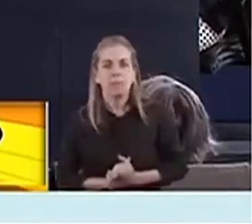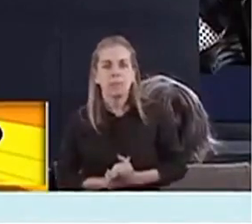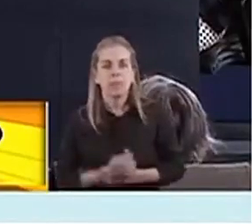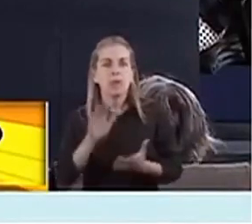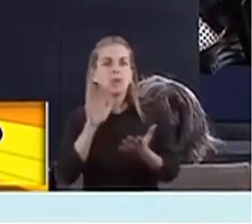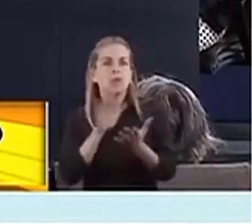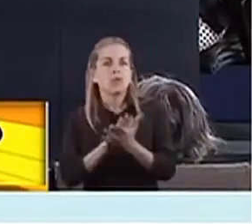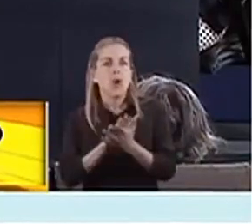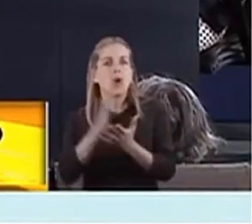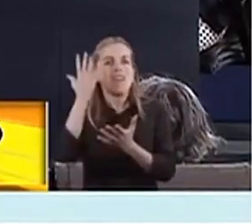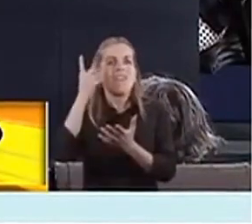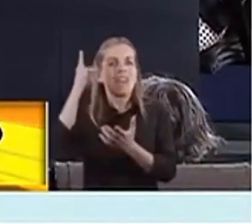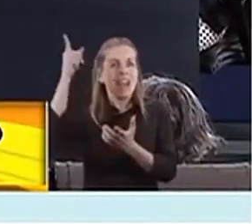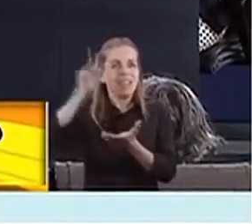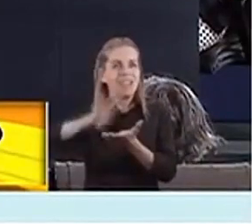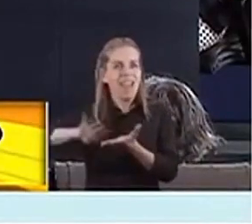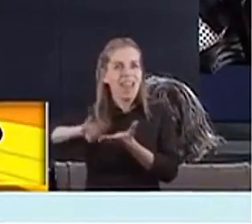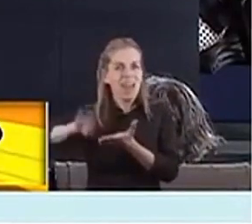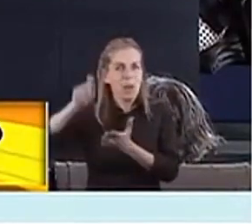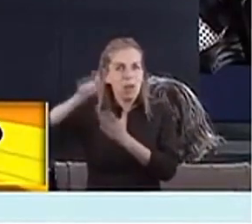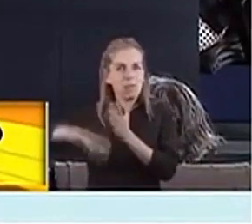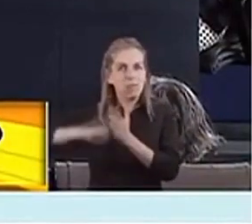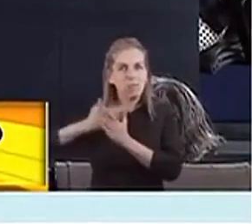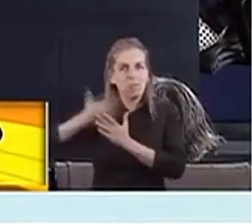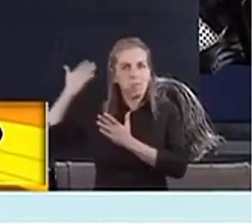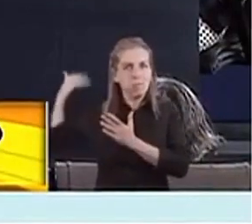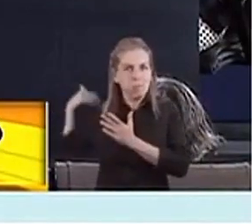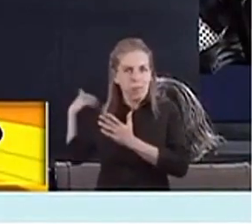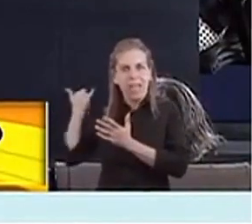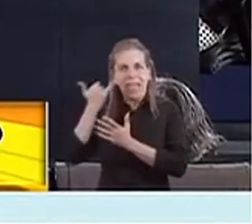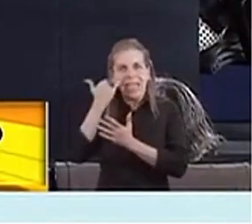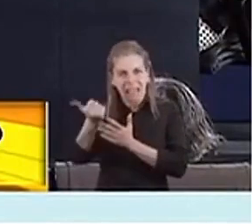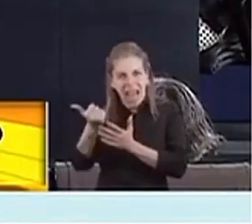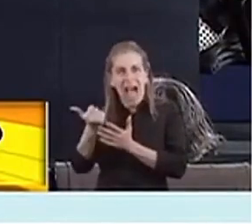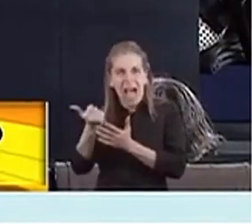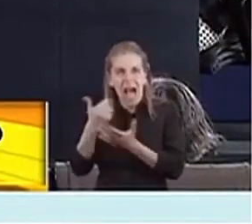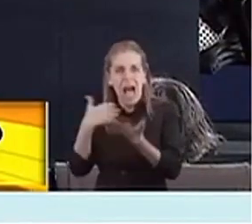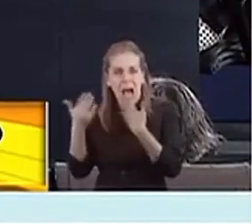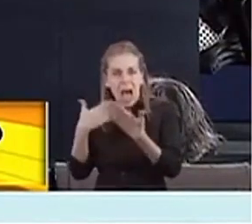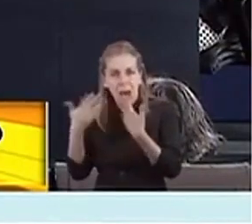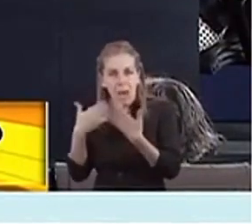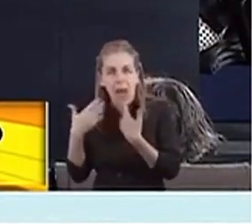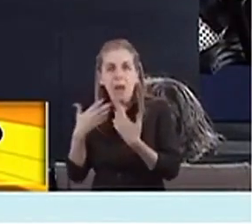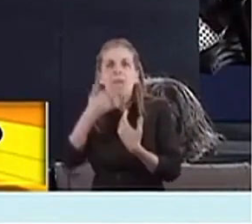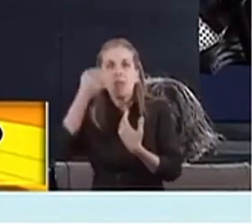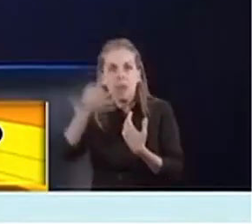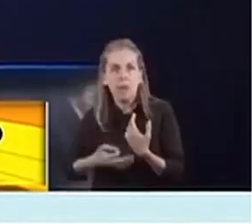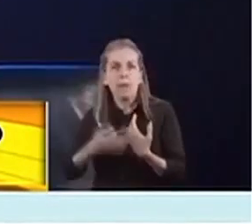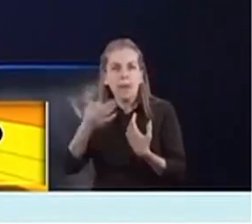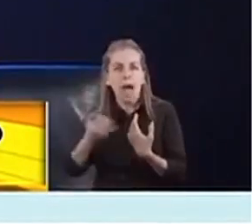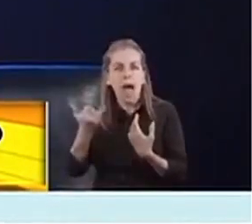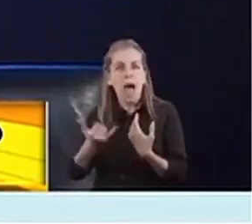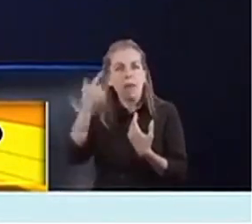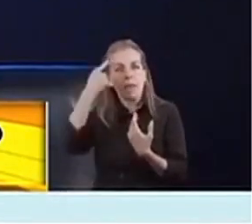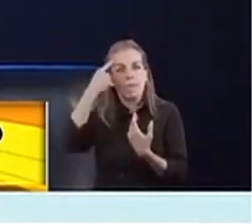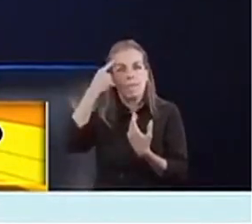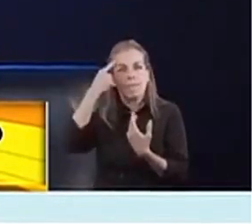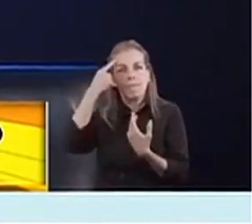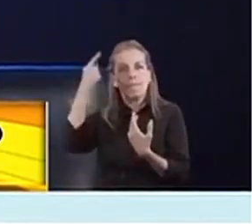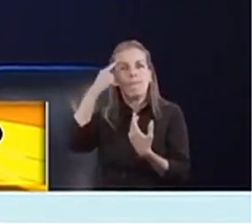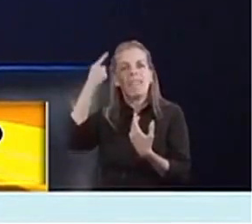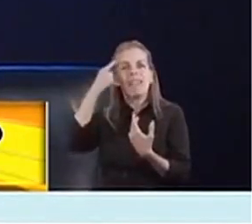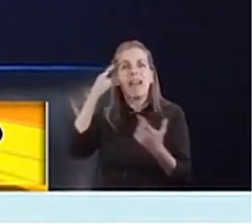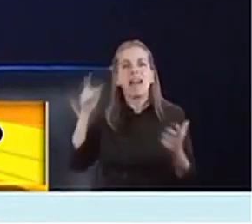argentina está atravesando un momento si se quiere en materia de exportaciones producto bruto y todo lo que sería bárbaro fantástico